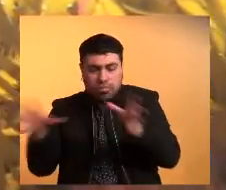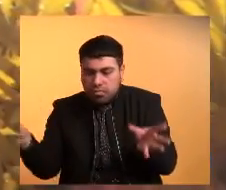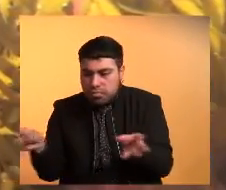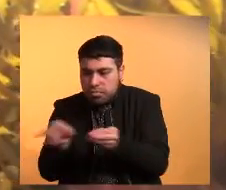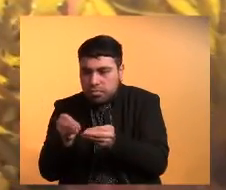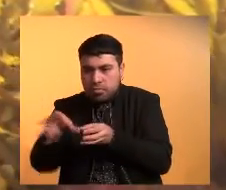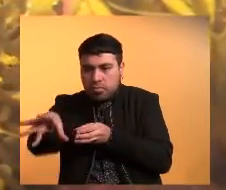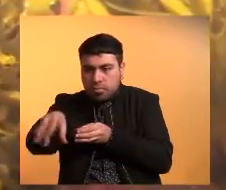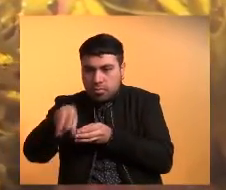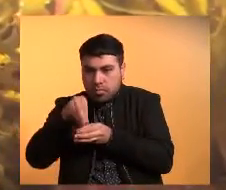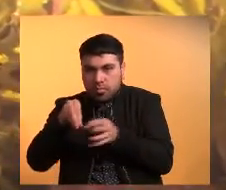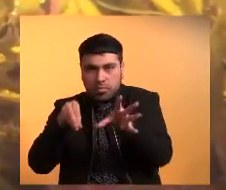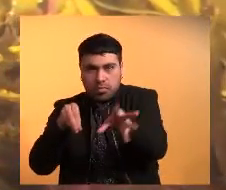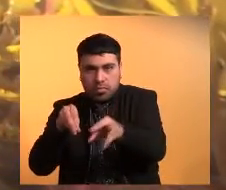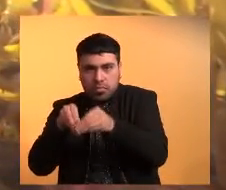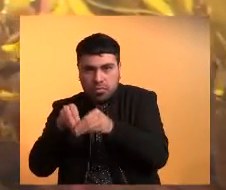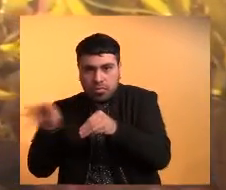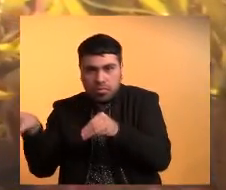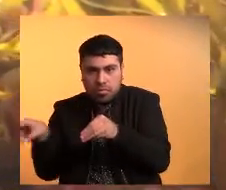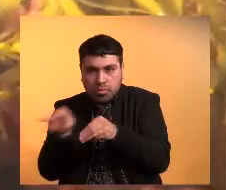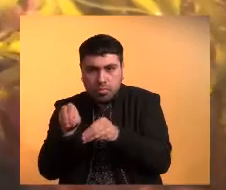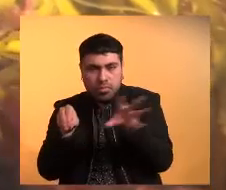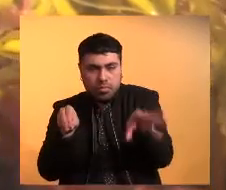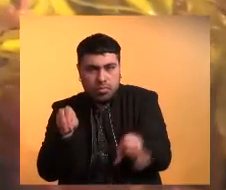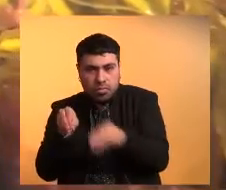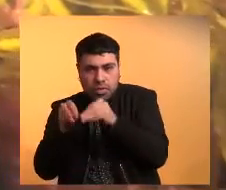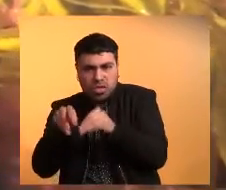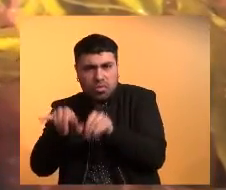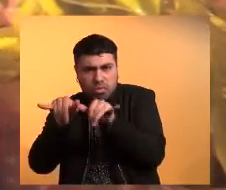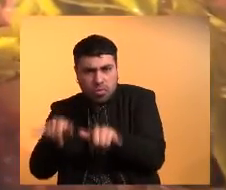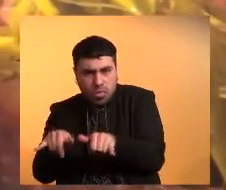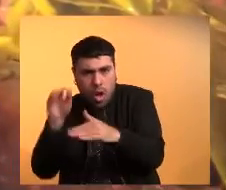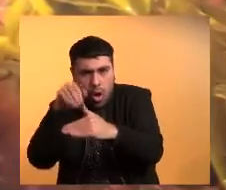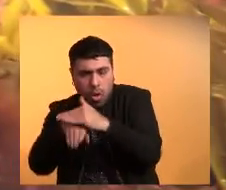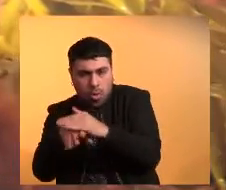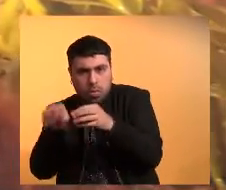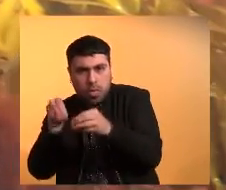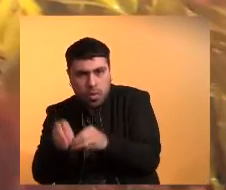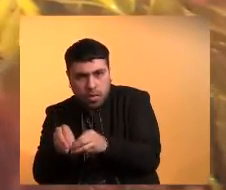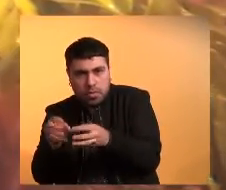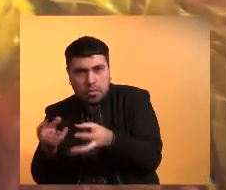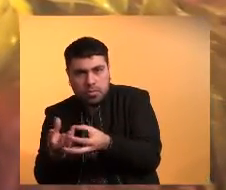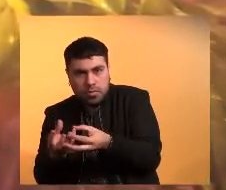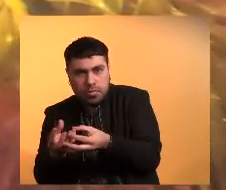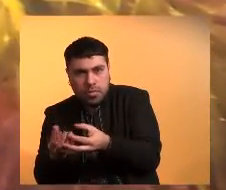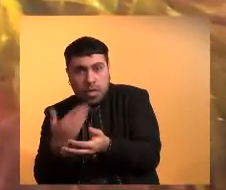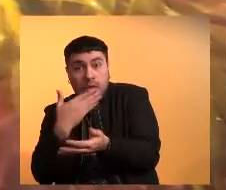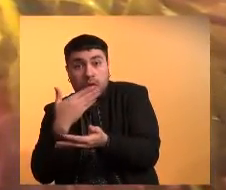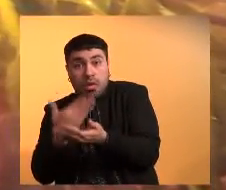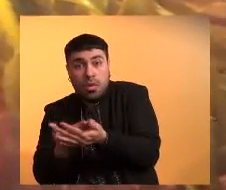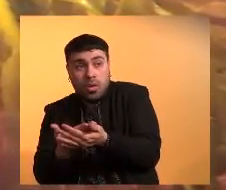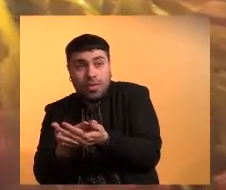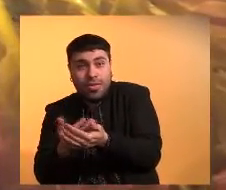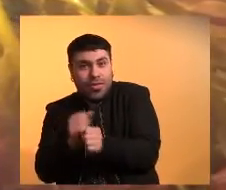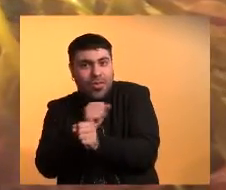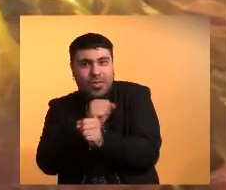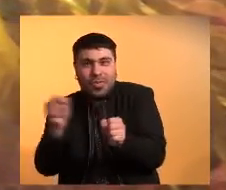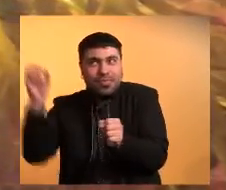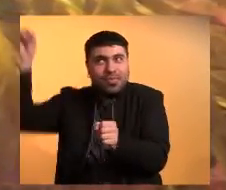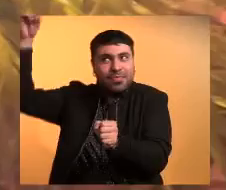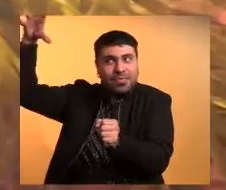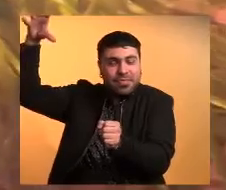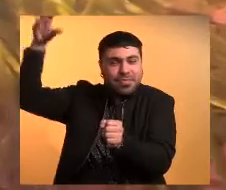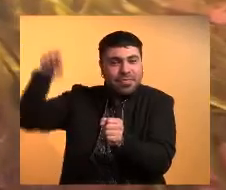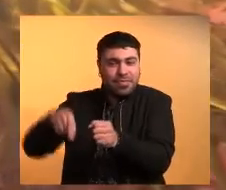usualmente compuestos con alto nitrógeno, y lo mantienen, y ese compuesto, esa comida, ellos la utilizan cuando no pueden hacer fotosíntesis,